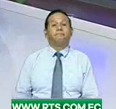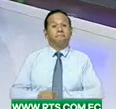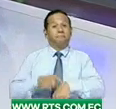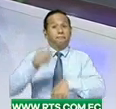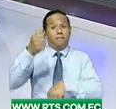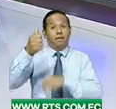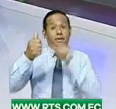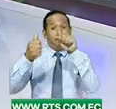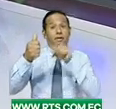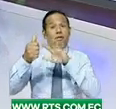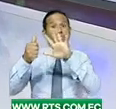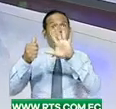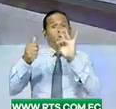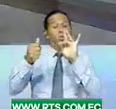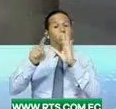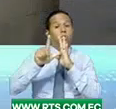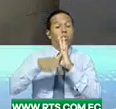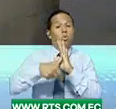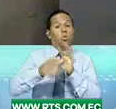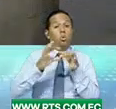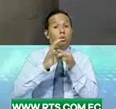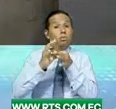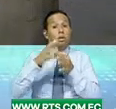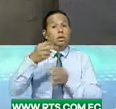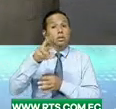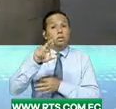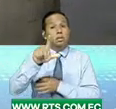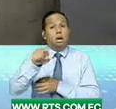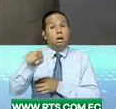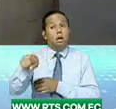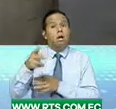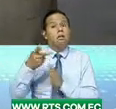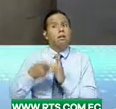Diez de la noche con 58 minutos y Charlie Pisa desde el Cantón